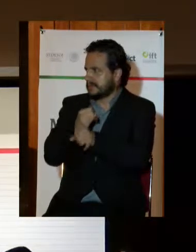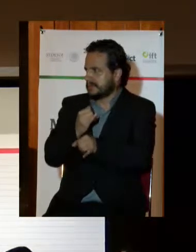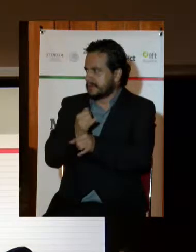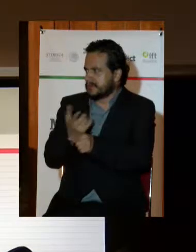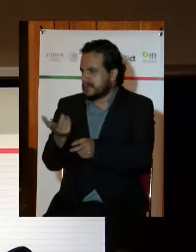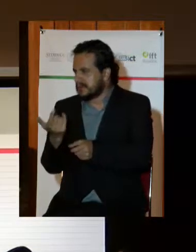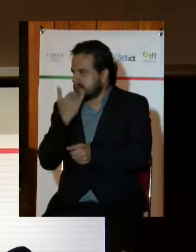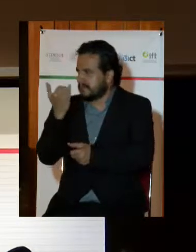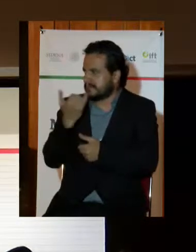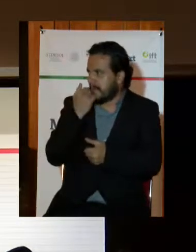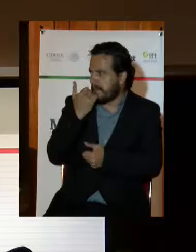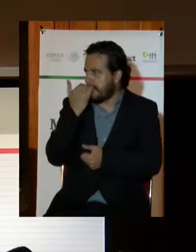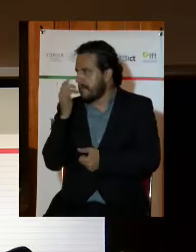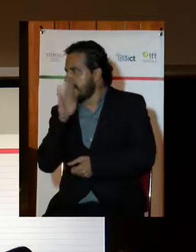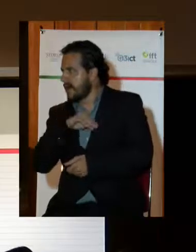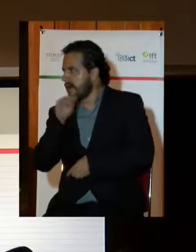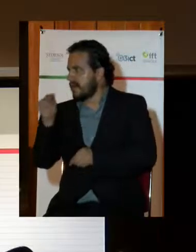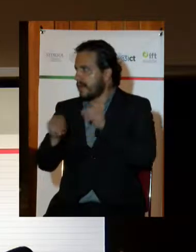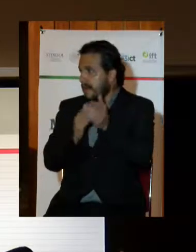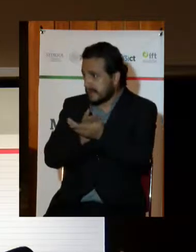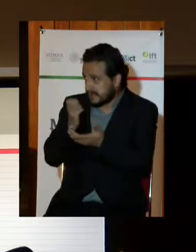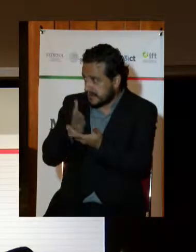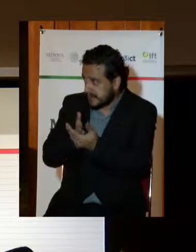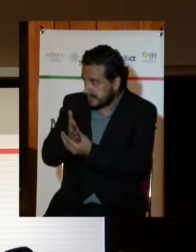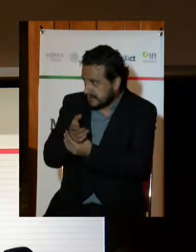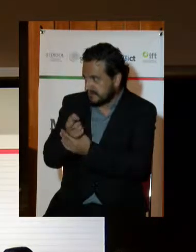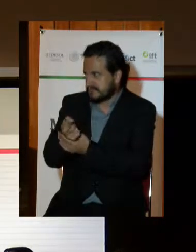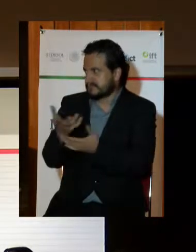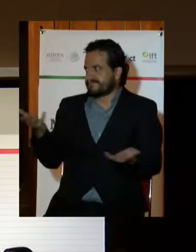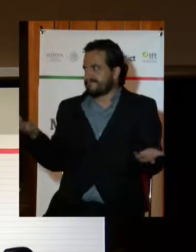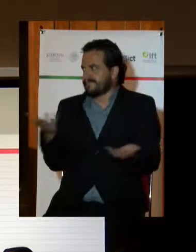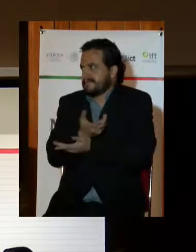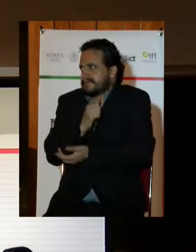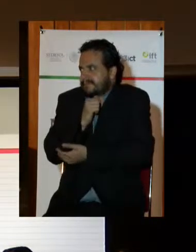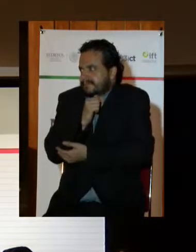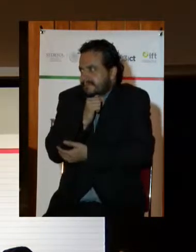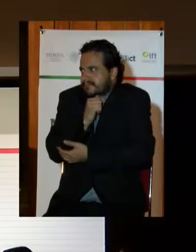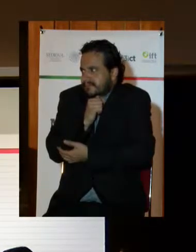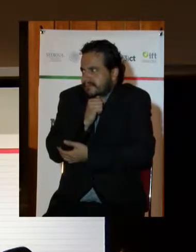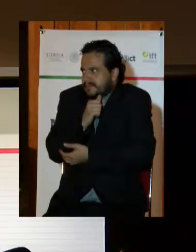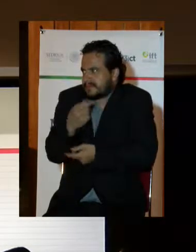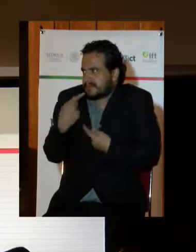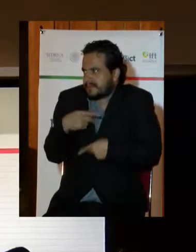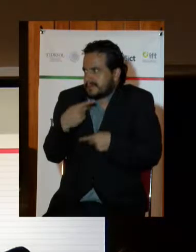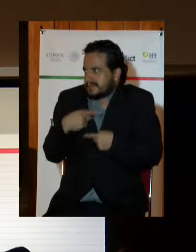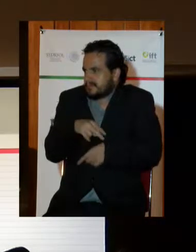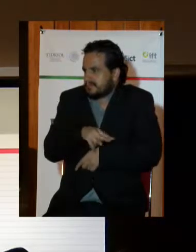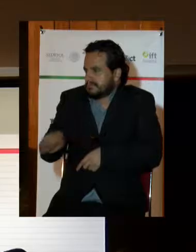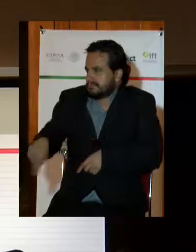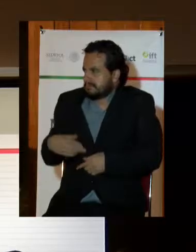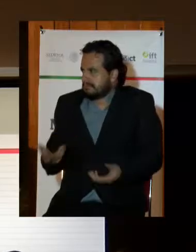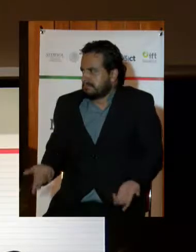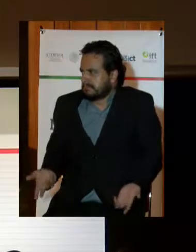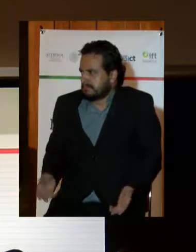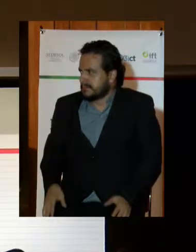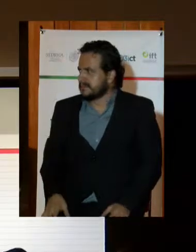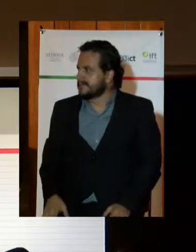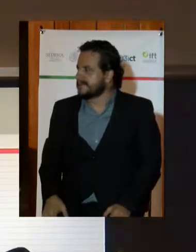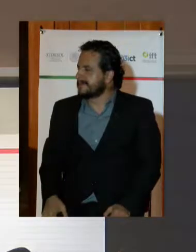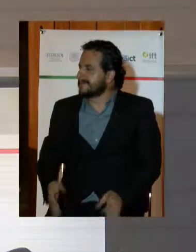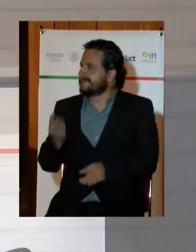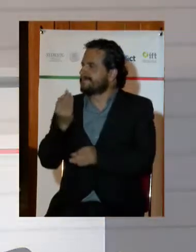unos teatros que nunca se entienden. Entonces, de aquí que nosotros ya sabemos cuál es el lugar del teatro asignado que quiero comprar, ya me sacó de la plataforma,